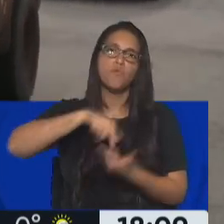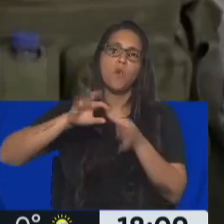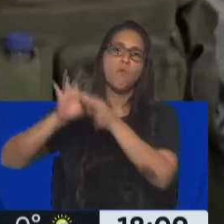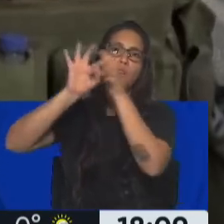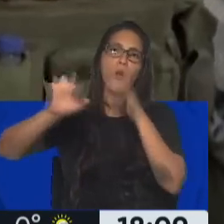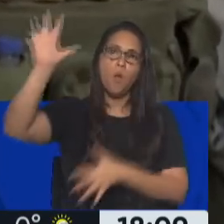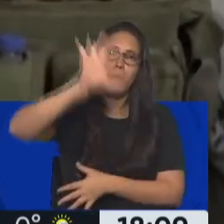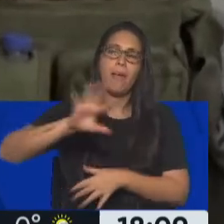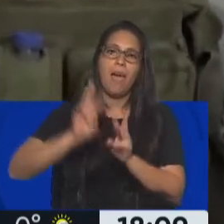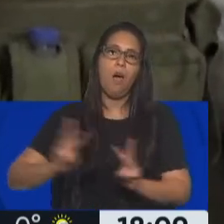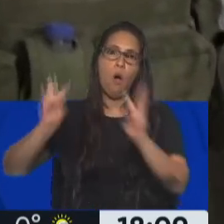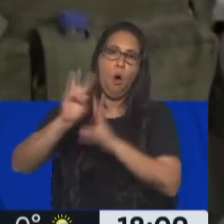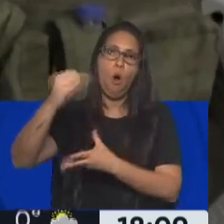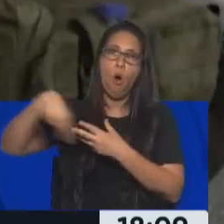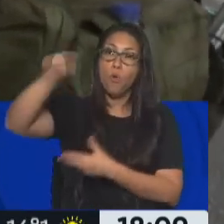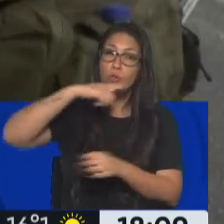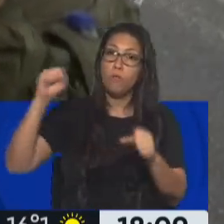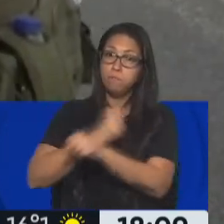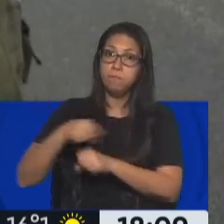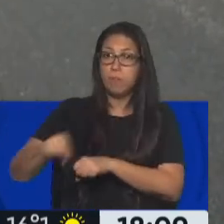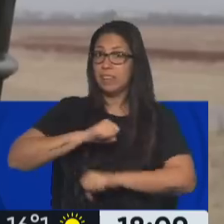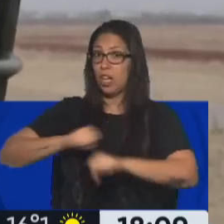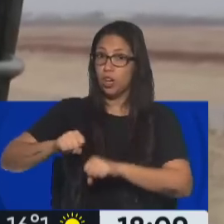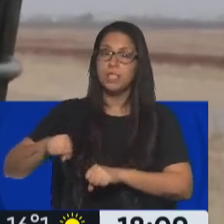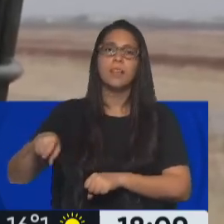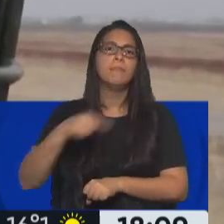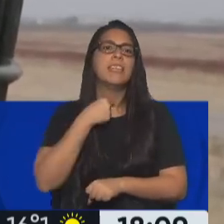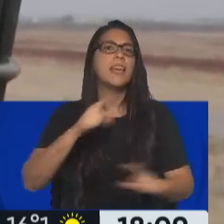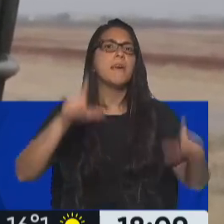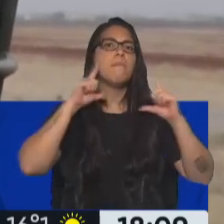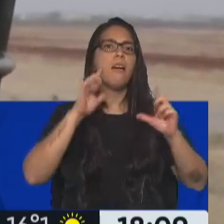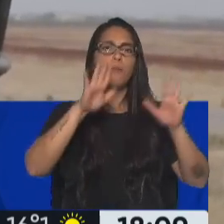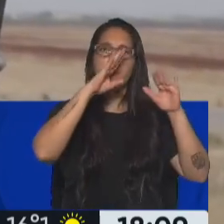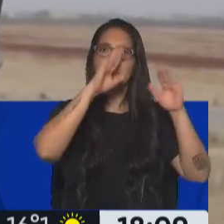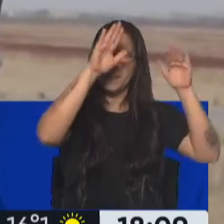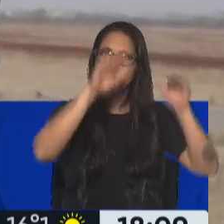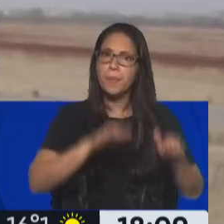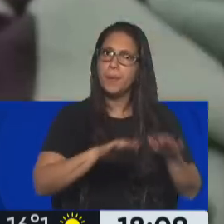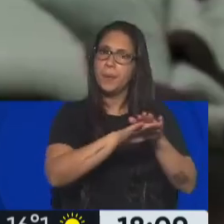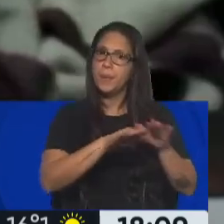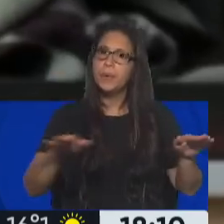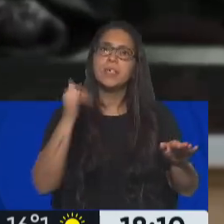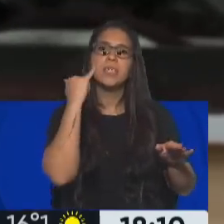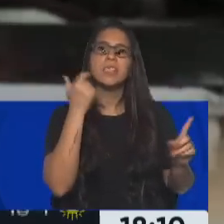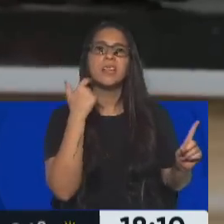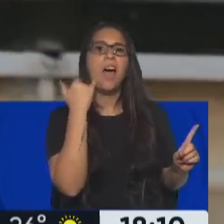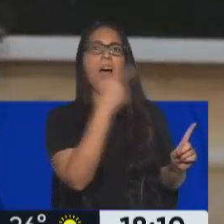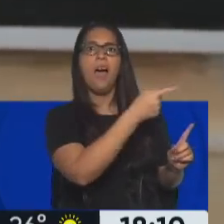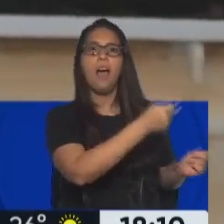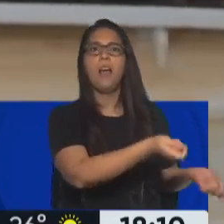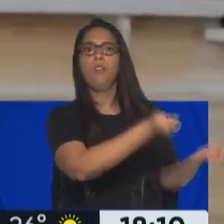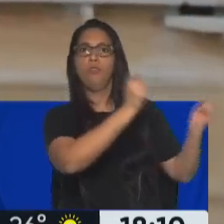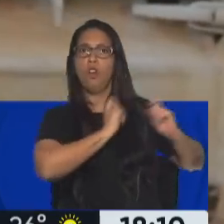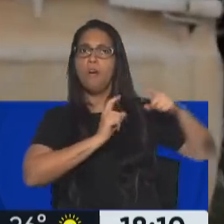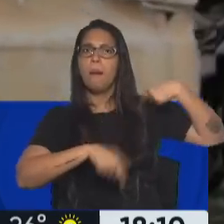Europea y las Naciones Unidas, busca afianzar una imagen de moderación y convencer al mundo de que pasó de la yihad a una lucha por